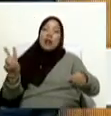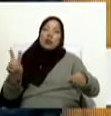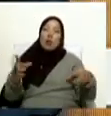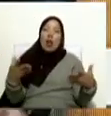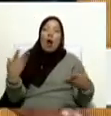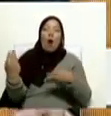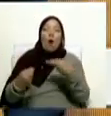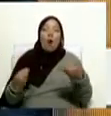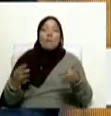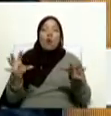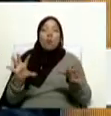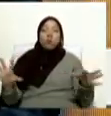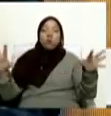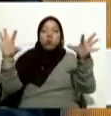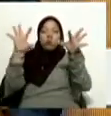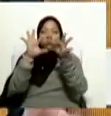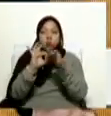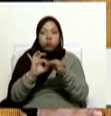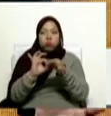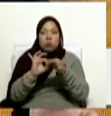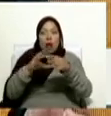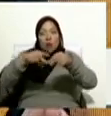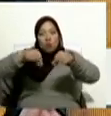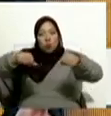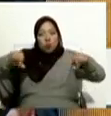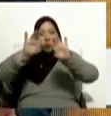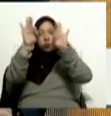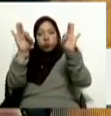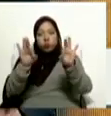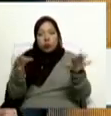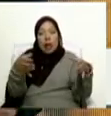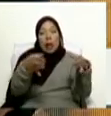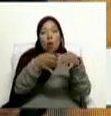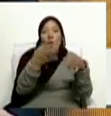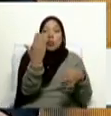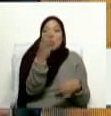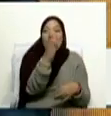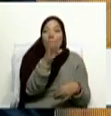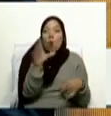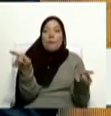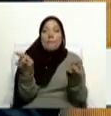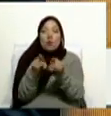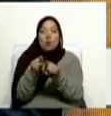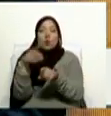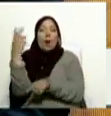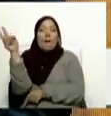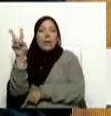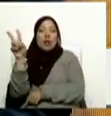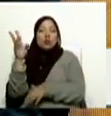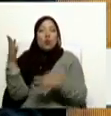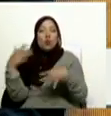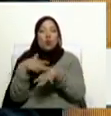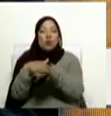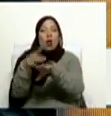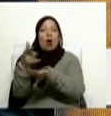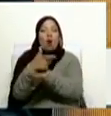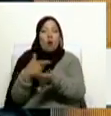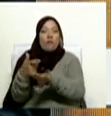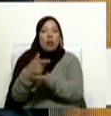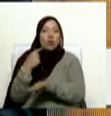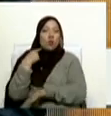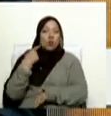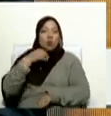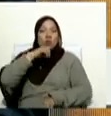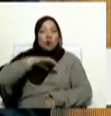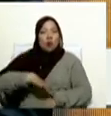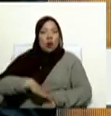República la reunión de Nueva Granada y Venezuela en un grande estado ha sido el voto unife de los pueblos y gobiernos de estas repúblicas